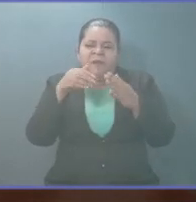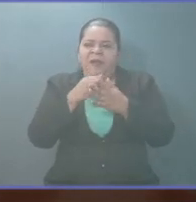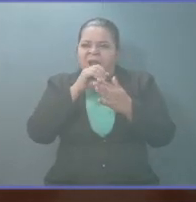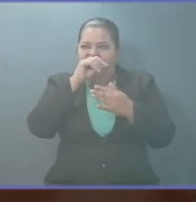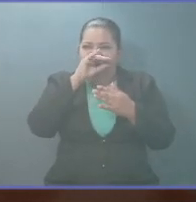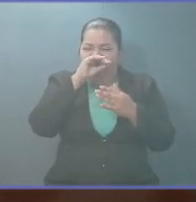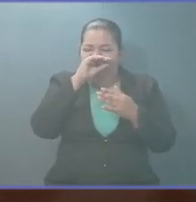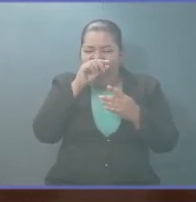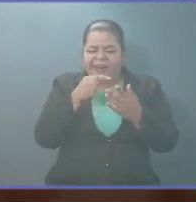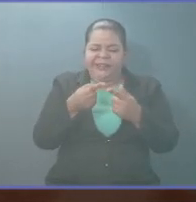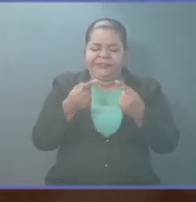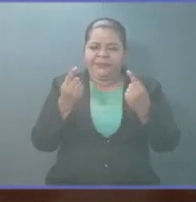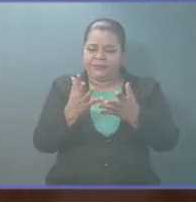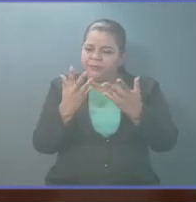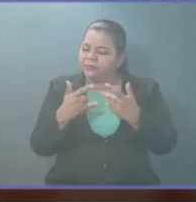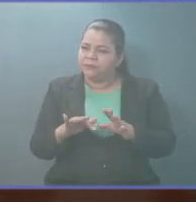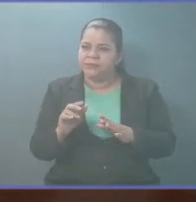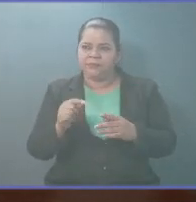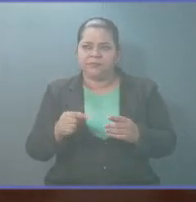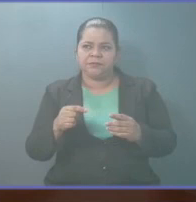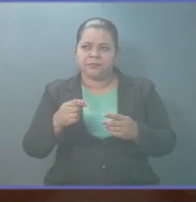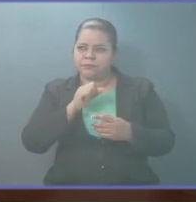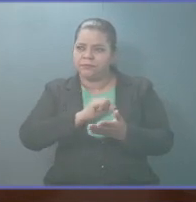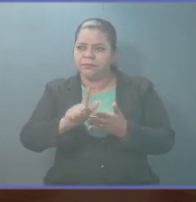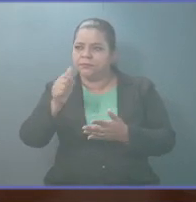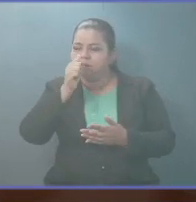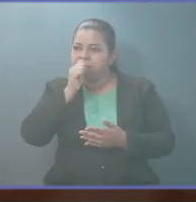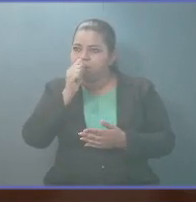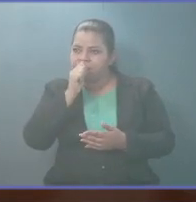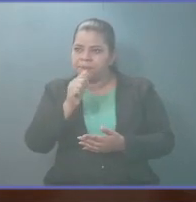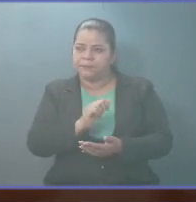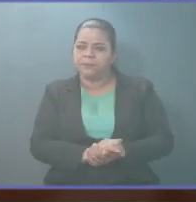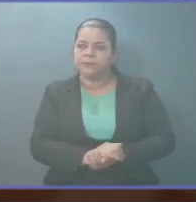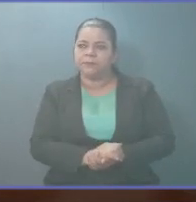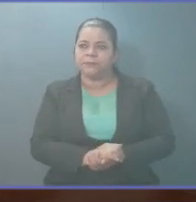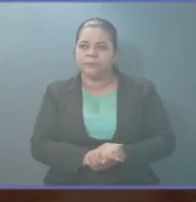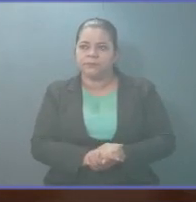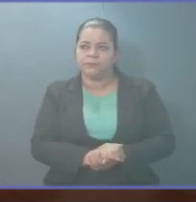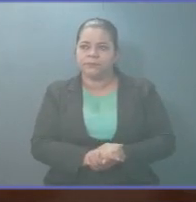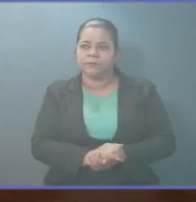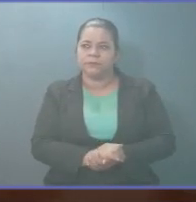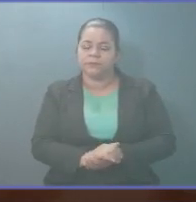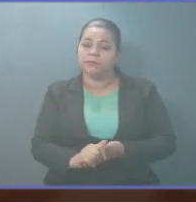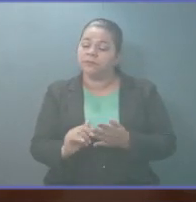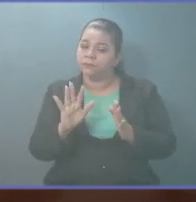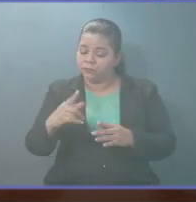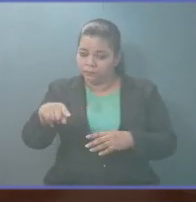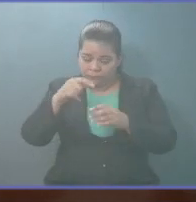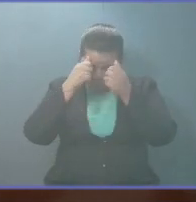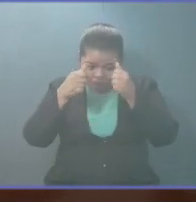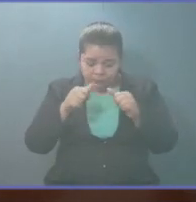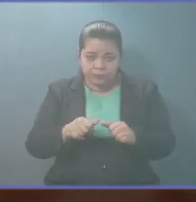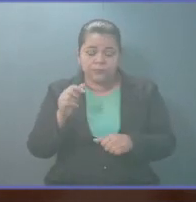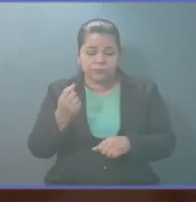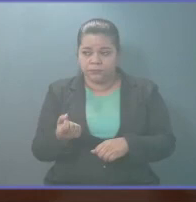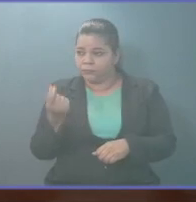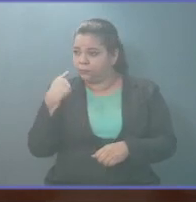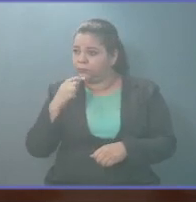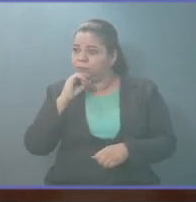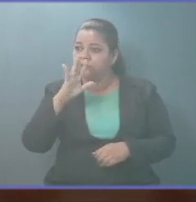de hacer algo, definitivamente. En cambio, sentencia es termino este expediente, el